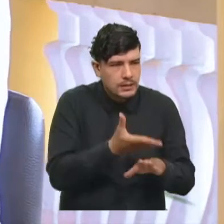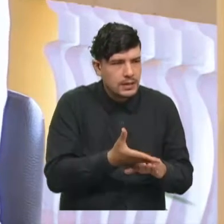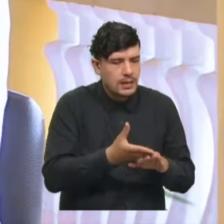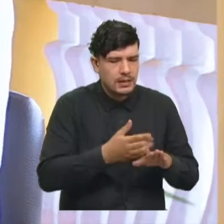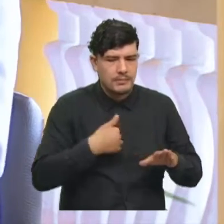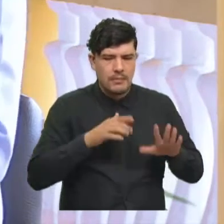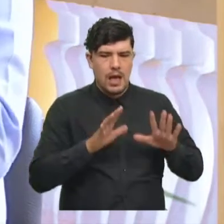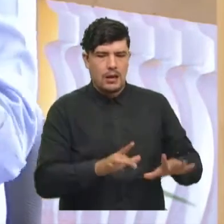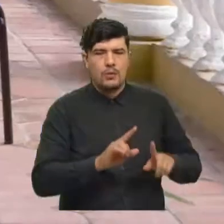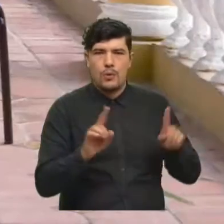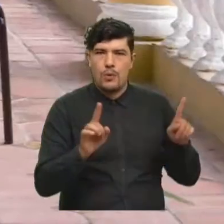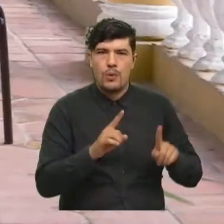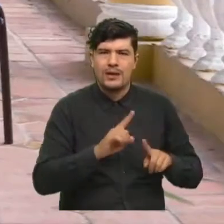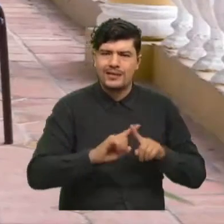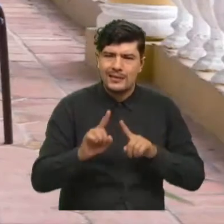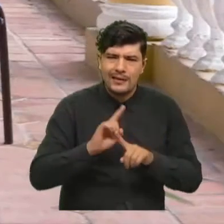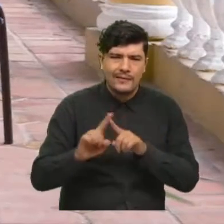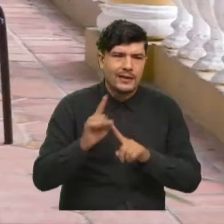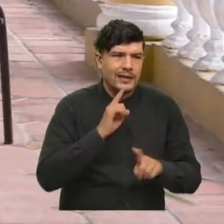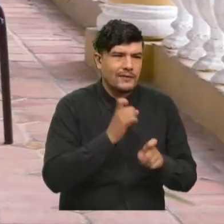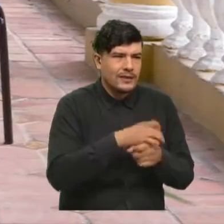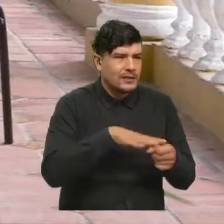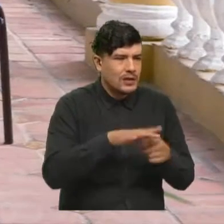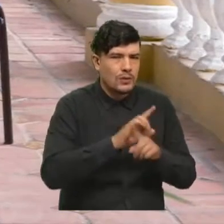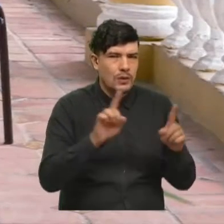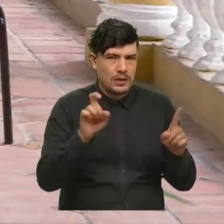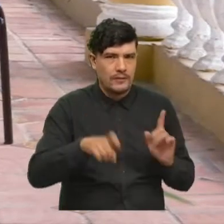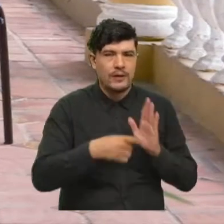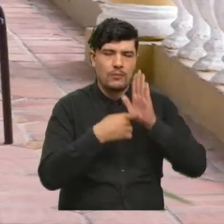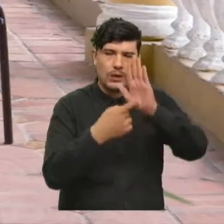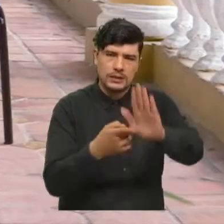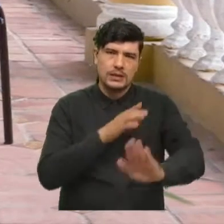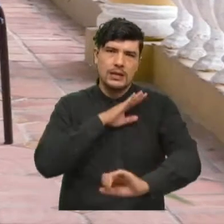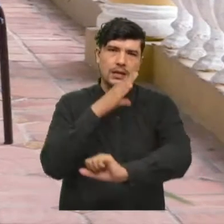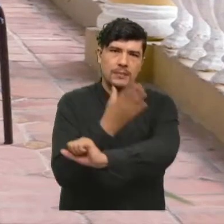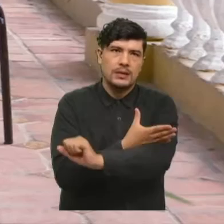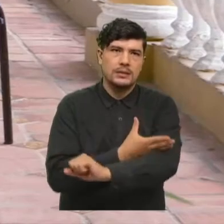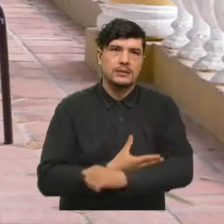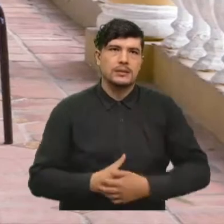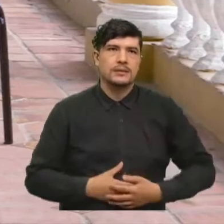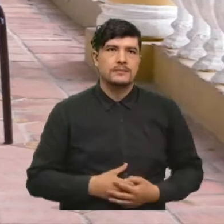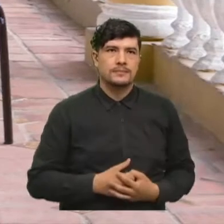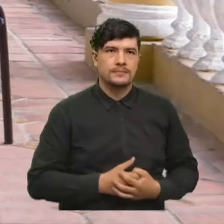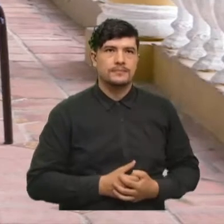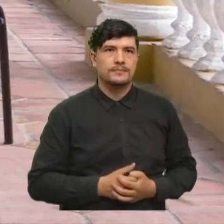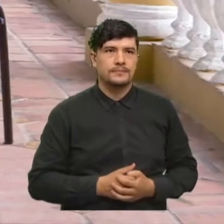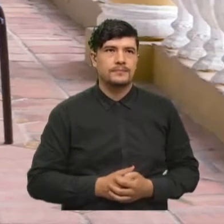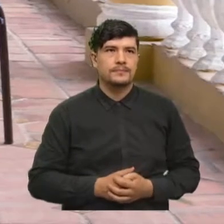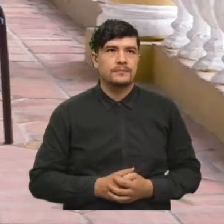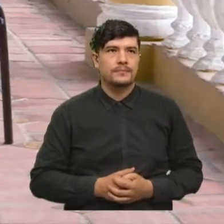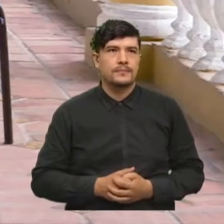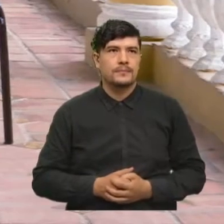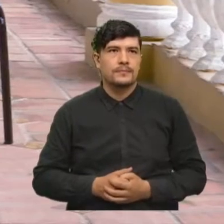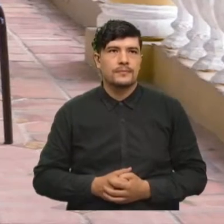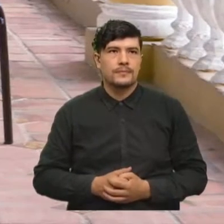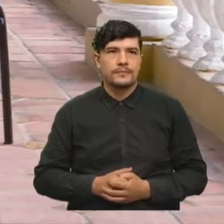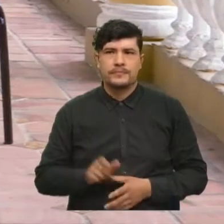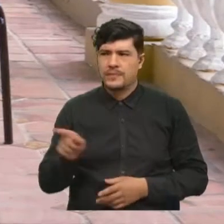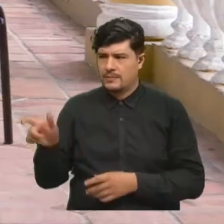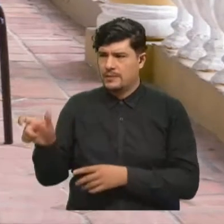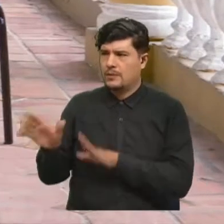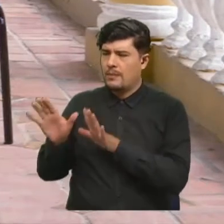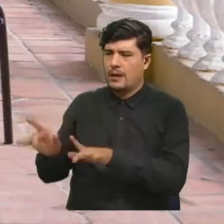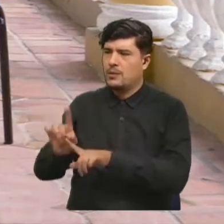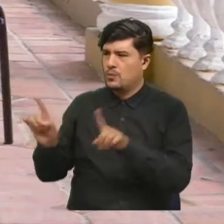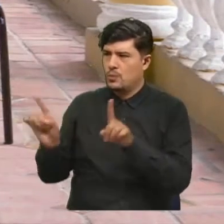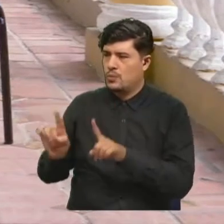a pesar de las dificultades adversidades tenemos que mostrar que somos capaces y para eso no se invierte que todo quieto nunca me he visto gobernador